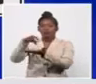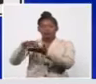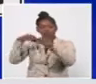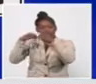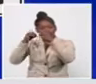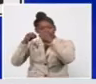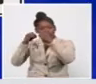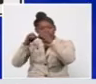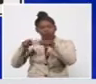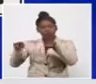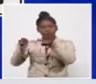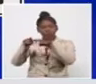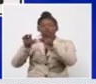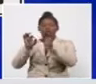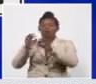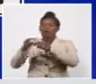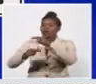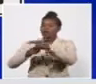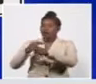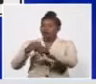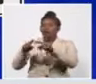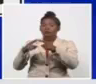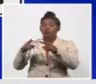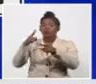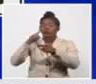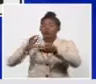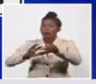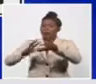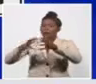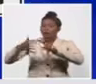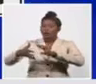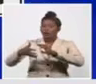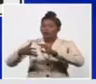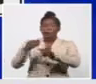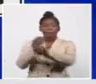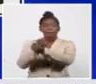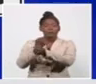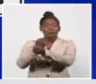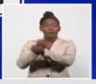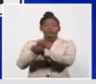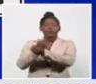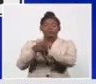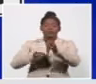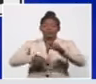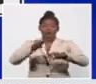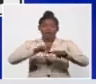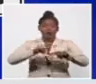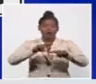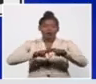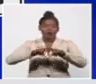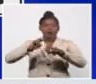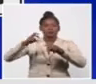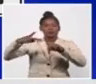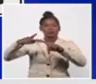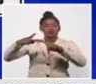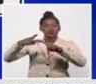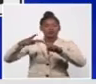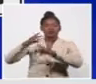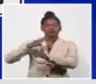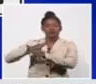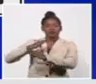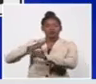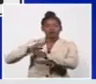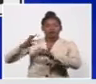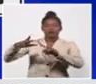complejidad, por los riesgos que tienen, pues La Habana, Santiago de Cuba,